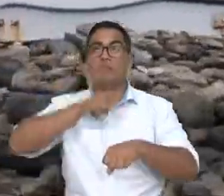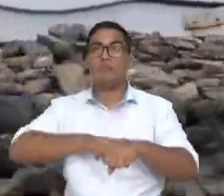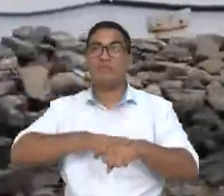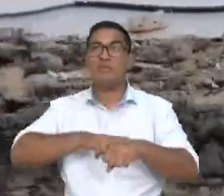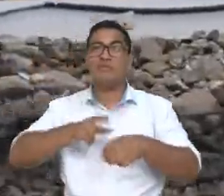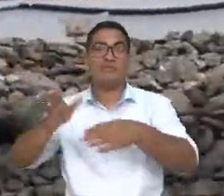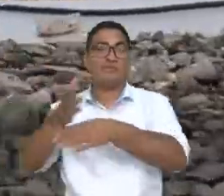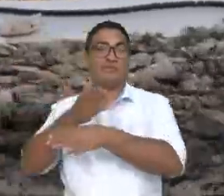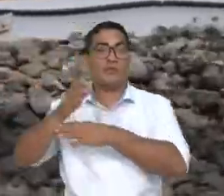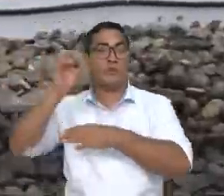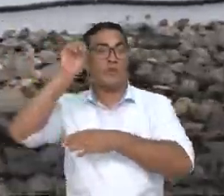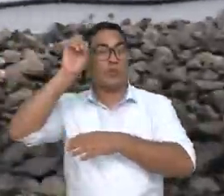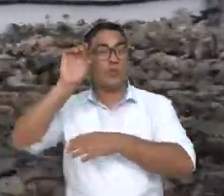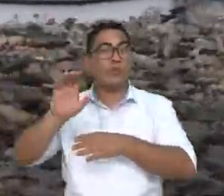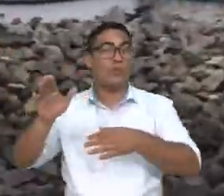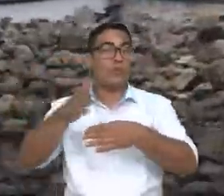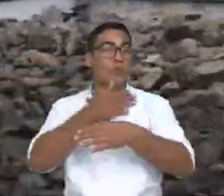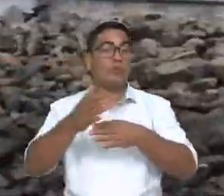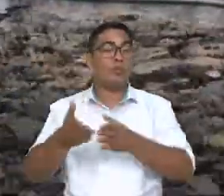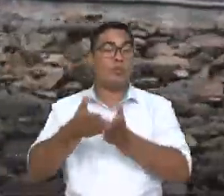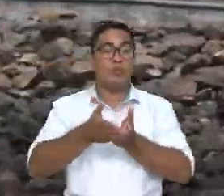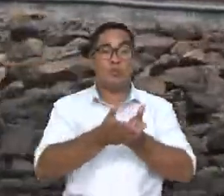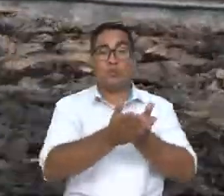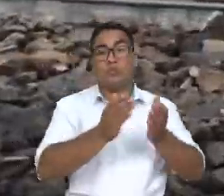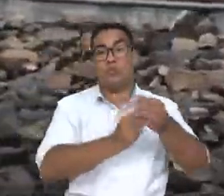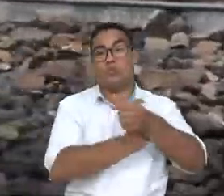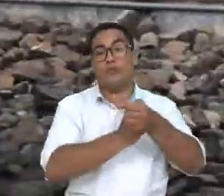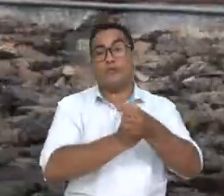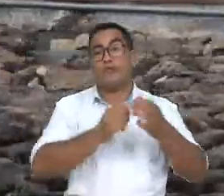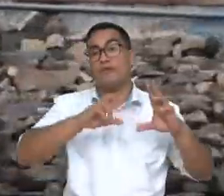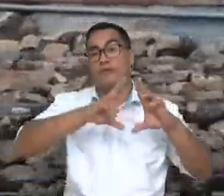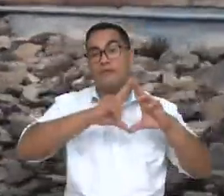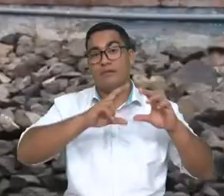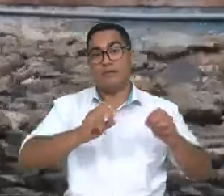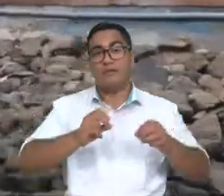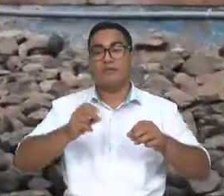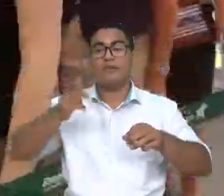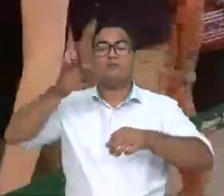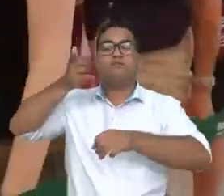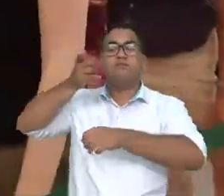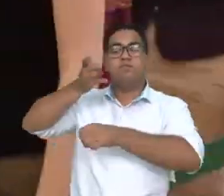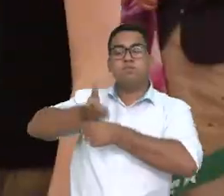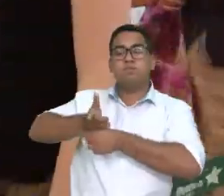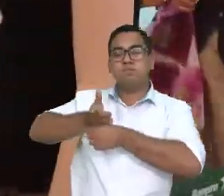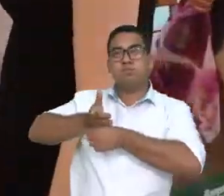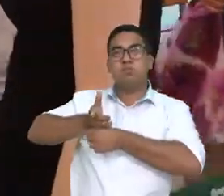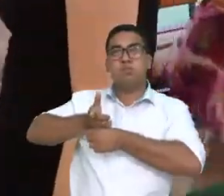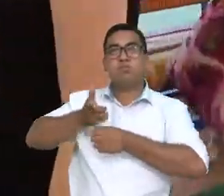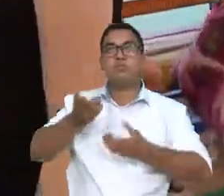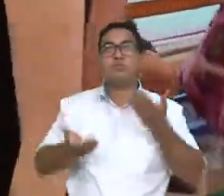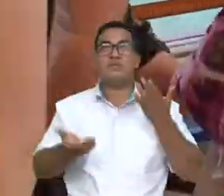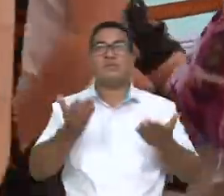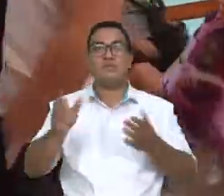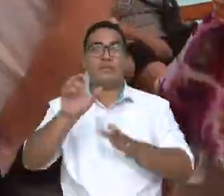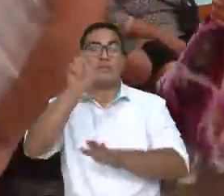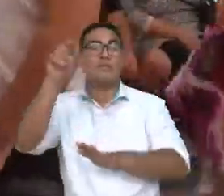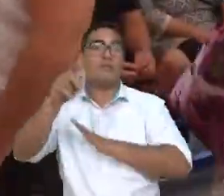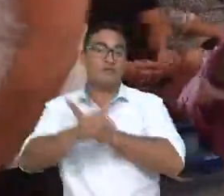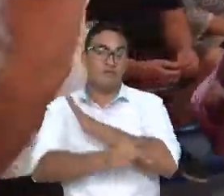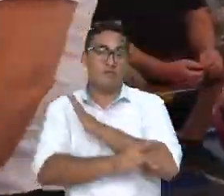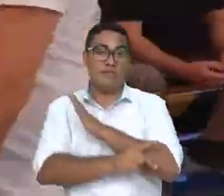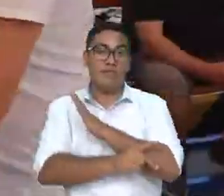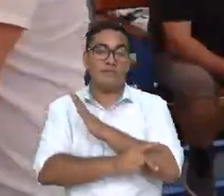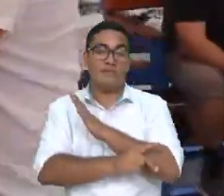que arriban a las importantes vías marítimas de Nicaragua pasan por cámaras térmicas y en el caso de los extranjeros se